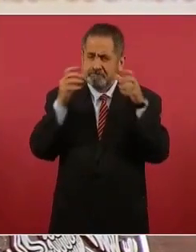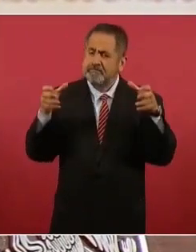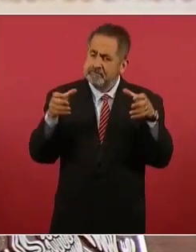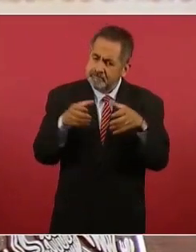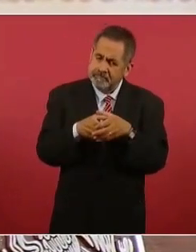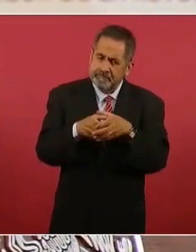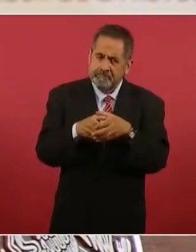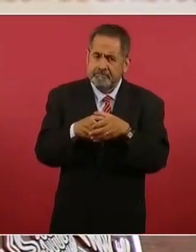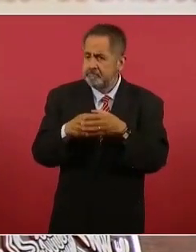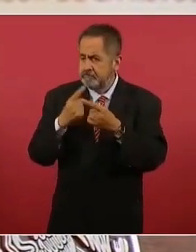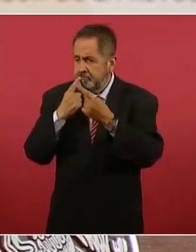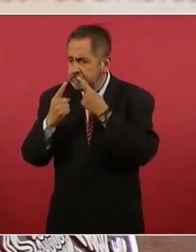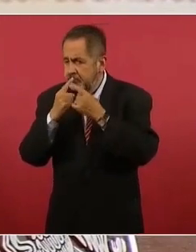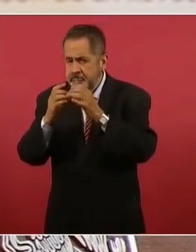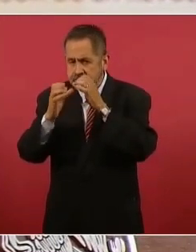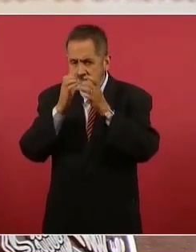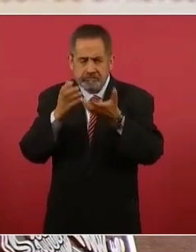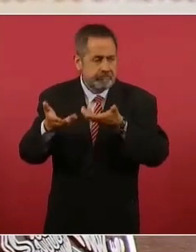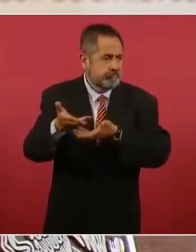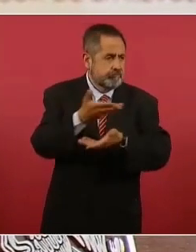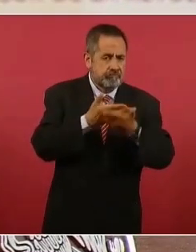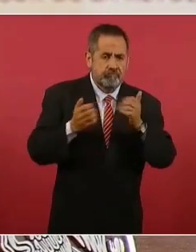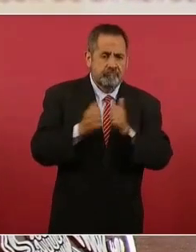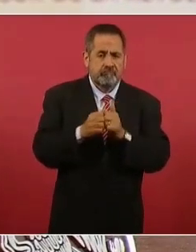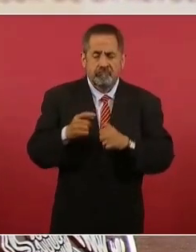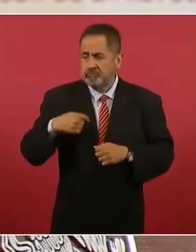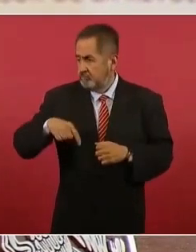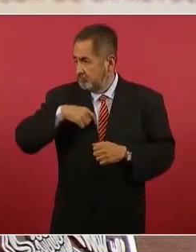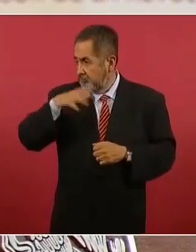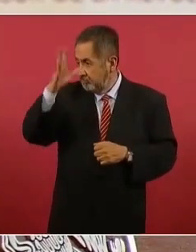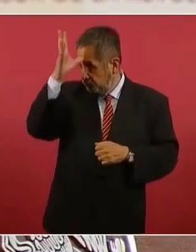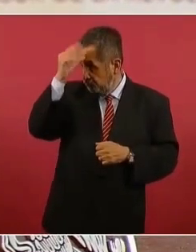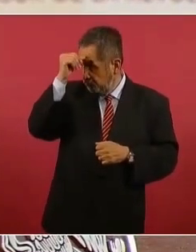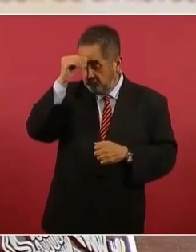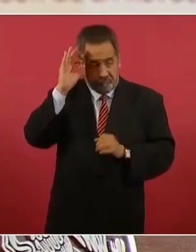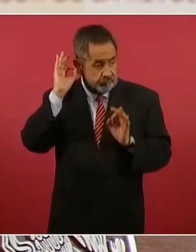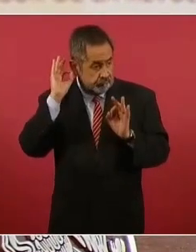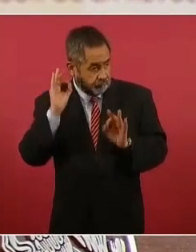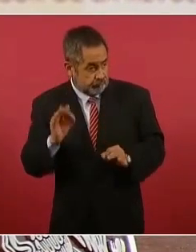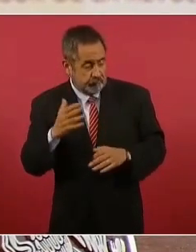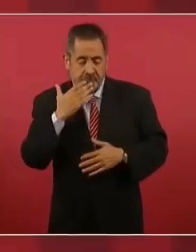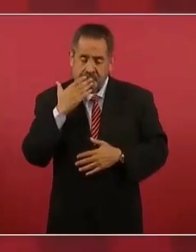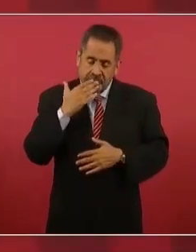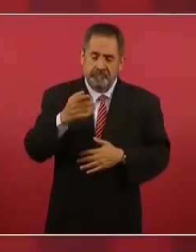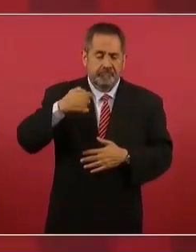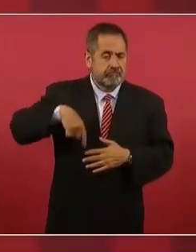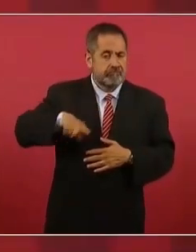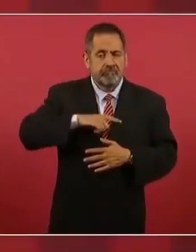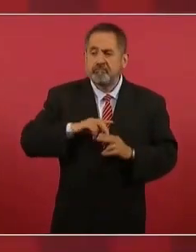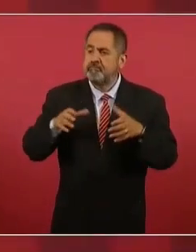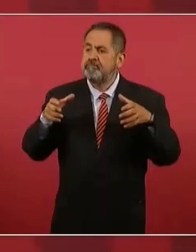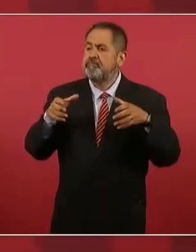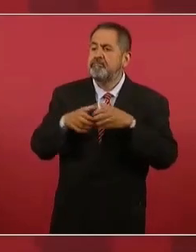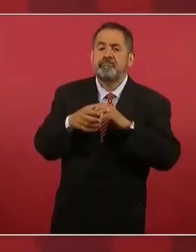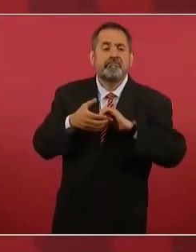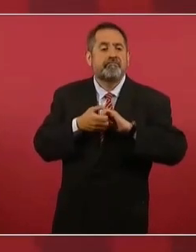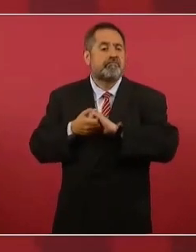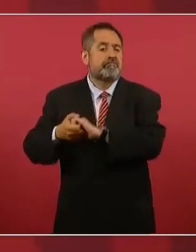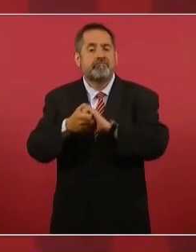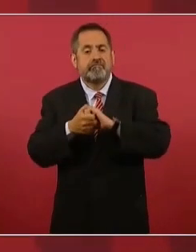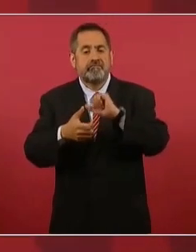pero tenemos que dialogar pues nos de acuerdo y buscar la unidad de toda